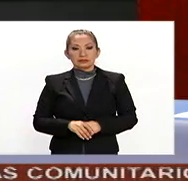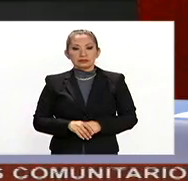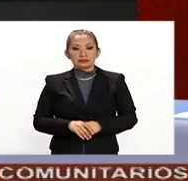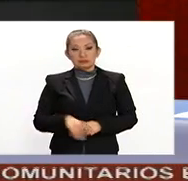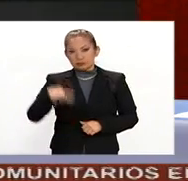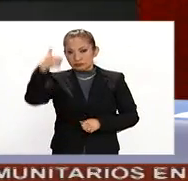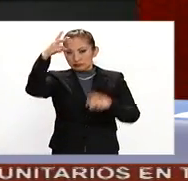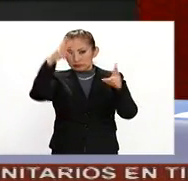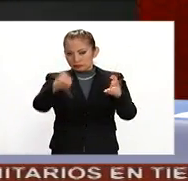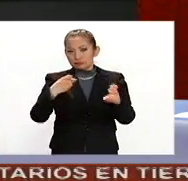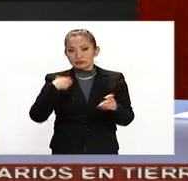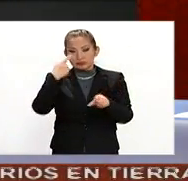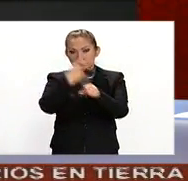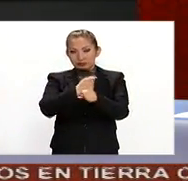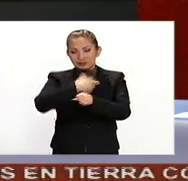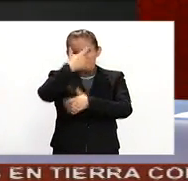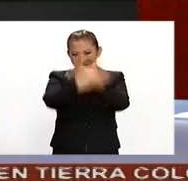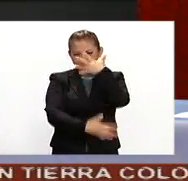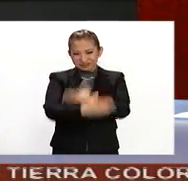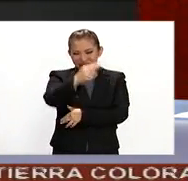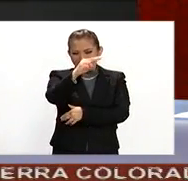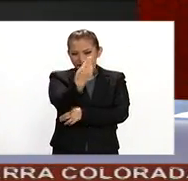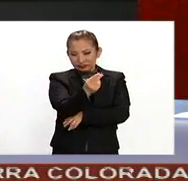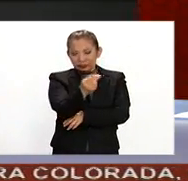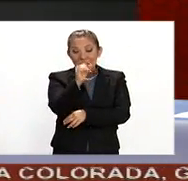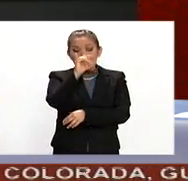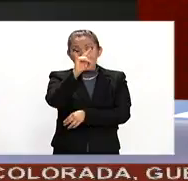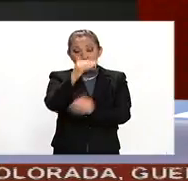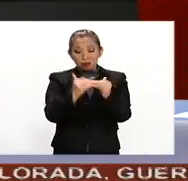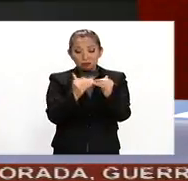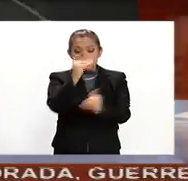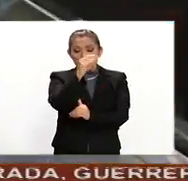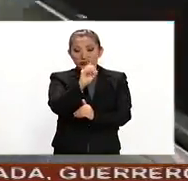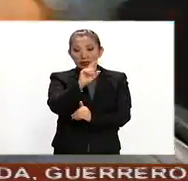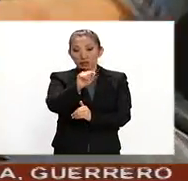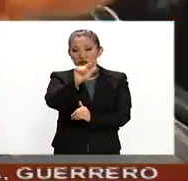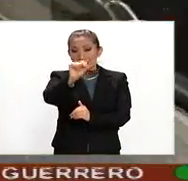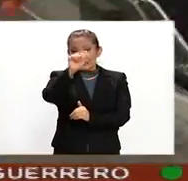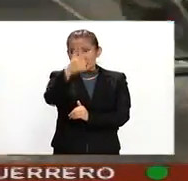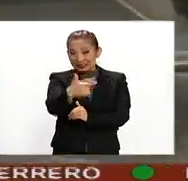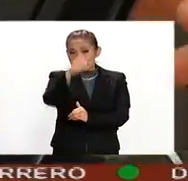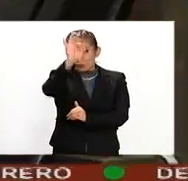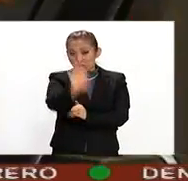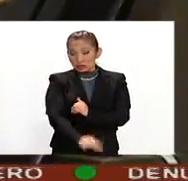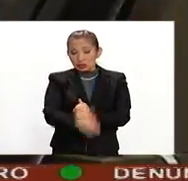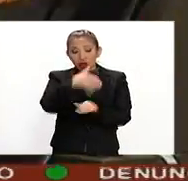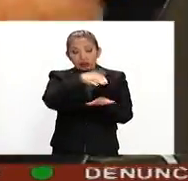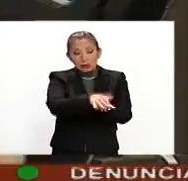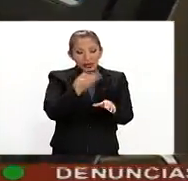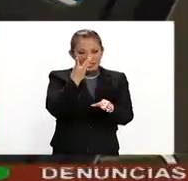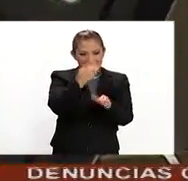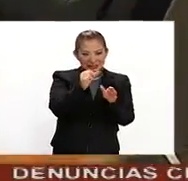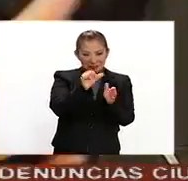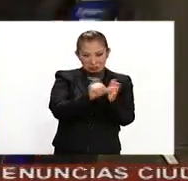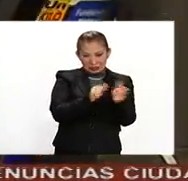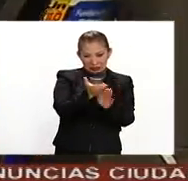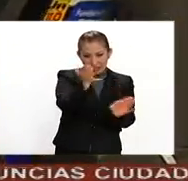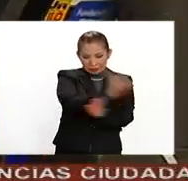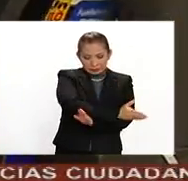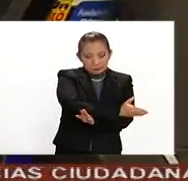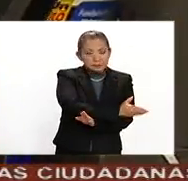En otros temas, durante la primera quincena de noviembre, la inflación tuvo un aumento de 0.77% respecto al trimestre